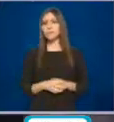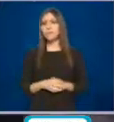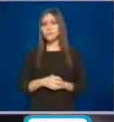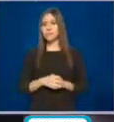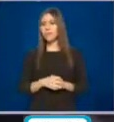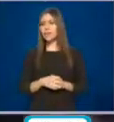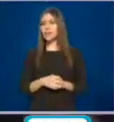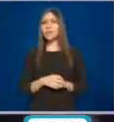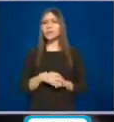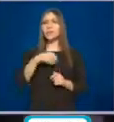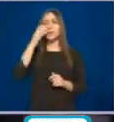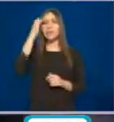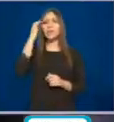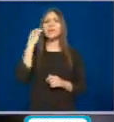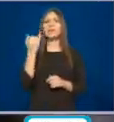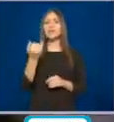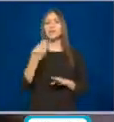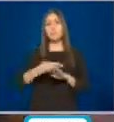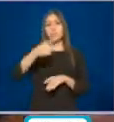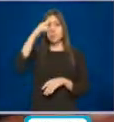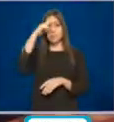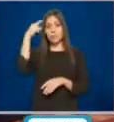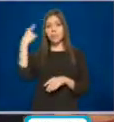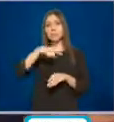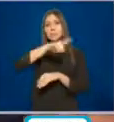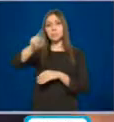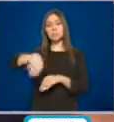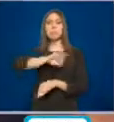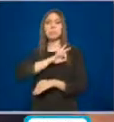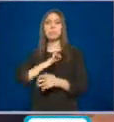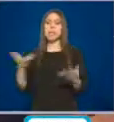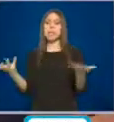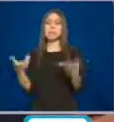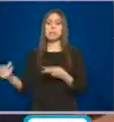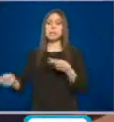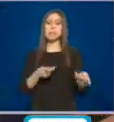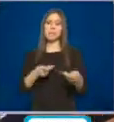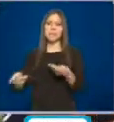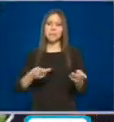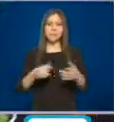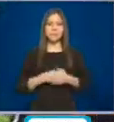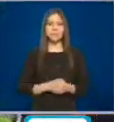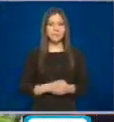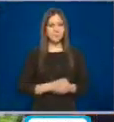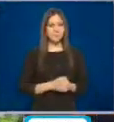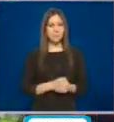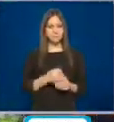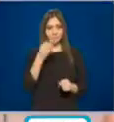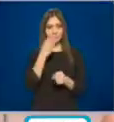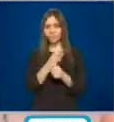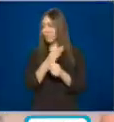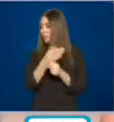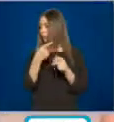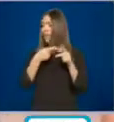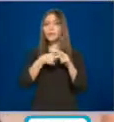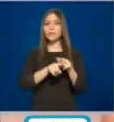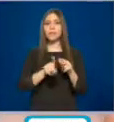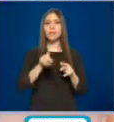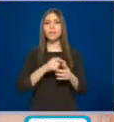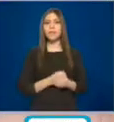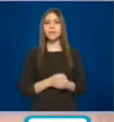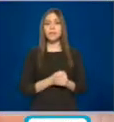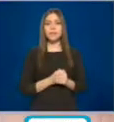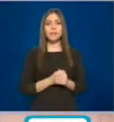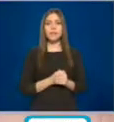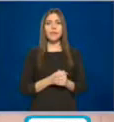¿Será verdad? fácil. ¿Será A la mentira? acelga. Súper fácil que hasta ustedes lo pueden hacer. Eso. Ok, Vámonos. bueno, vamos a comenzar entonces primero explicando. Lo